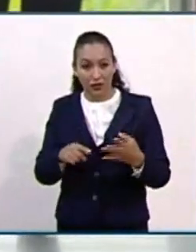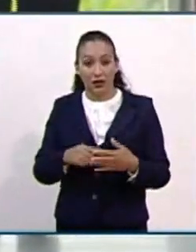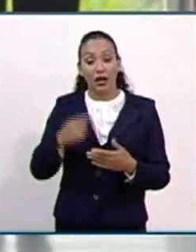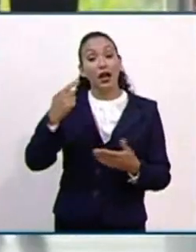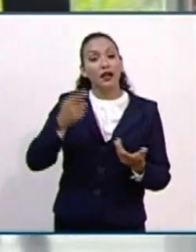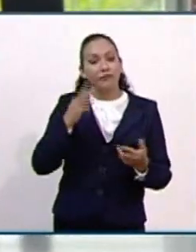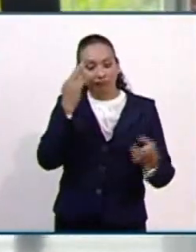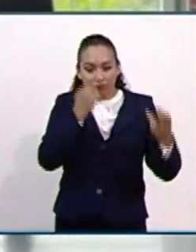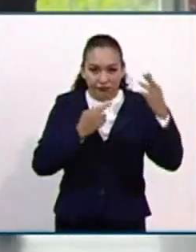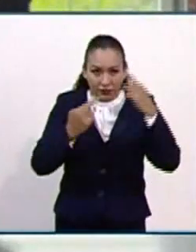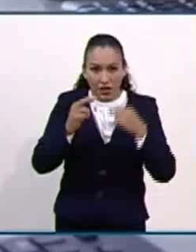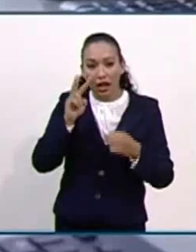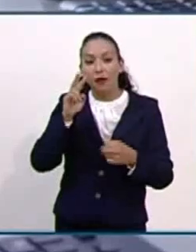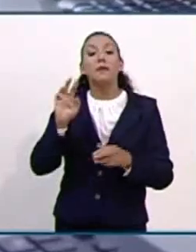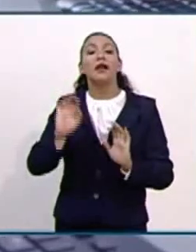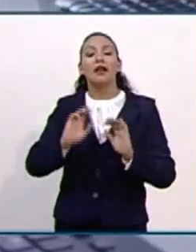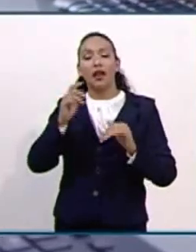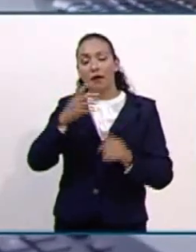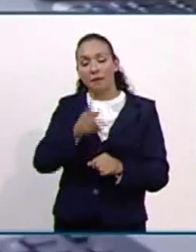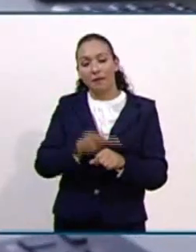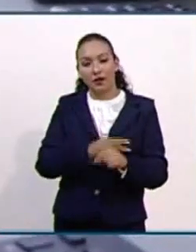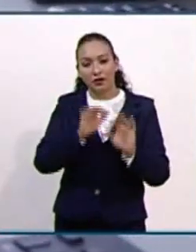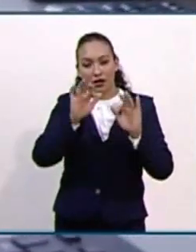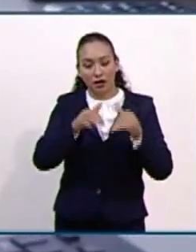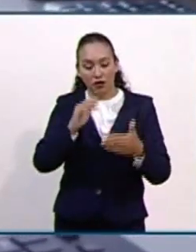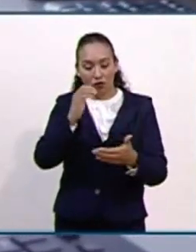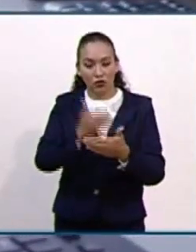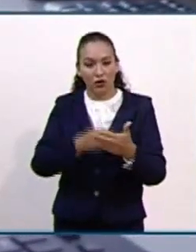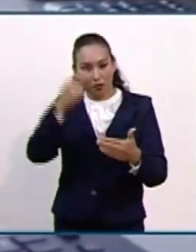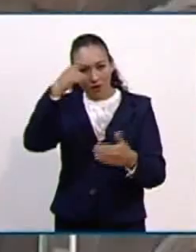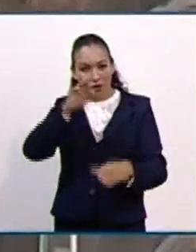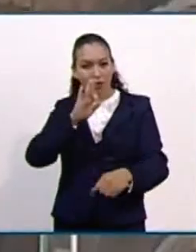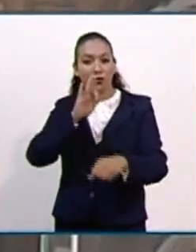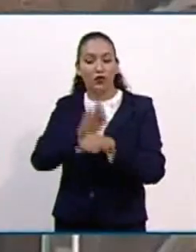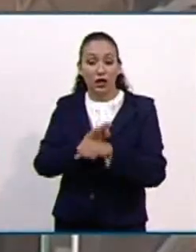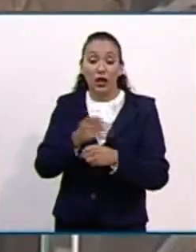de Conciliación y Registro Laboral, los contratos de protección quedaron sin efecto.